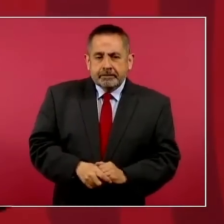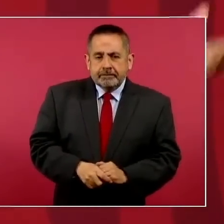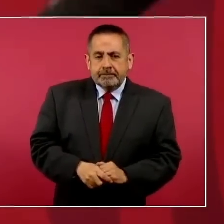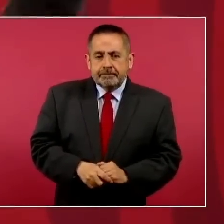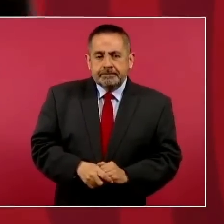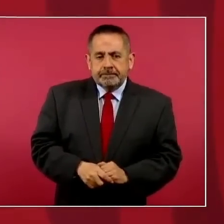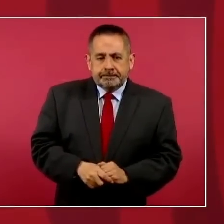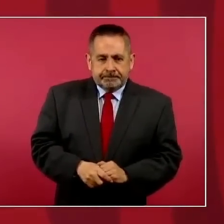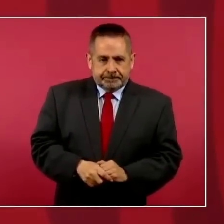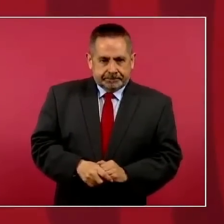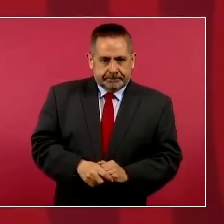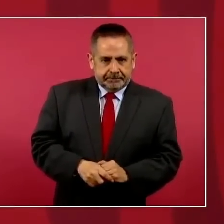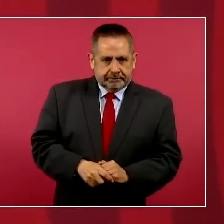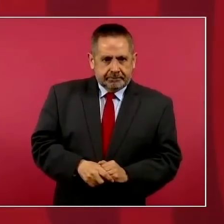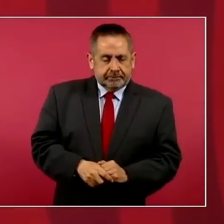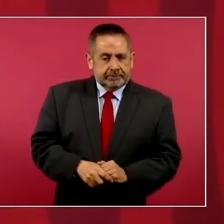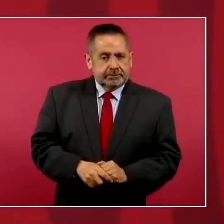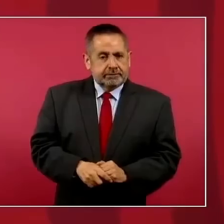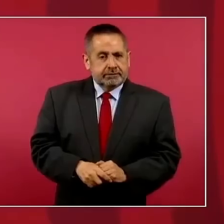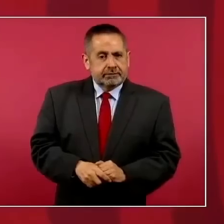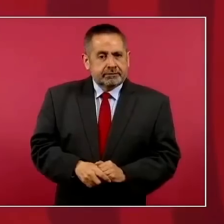Pero aquí sí